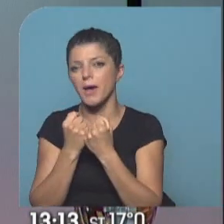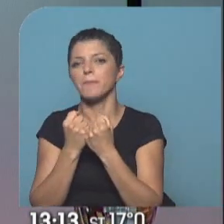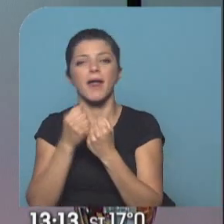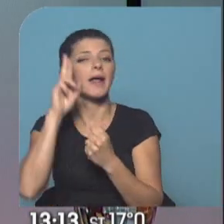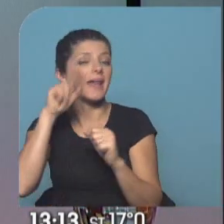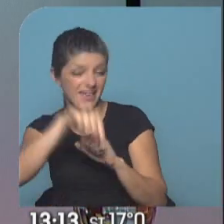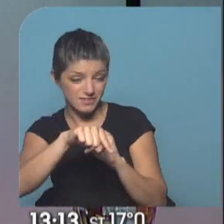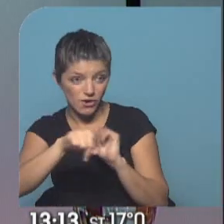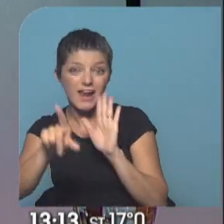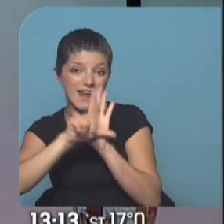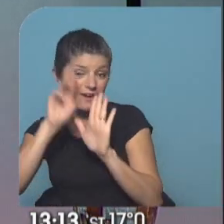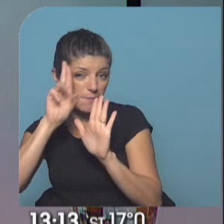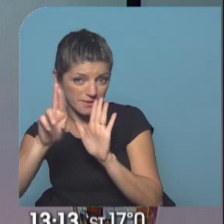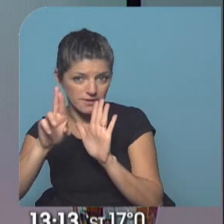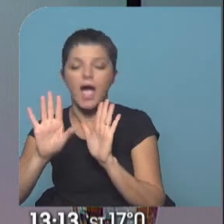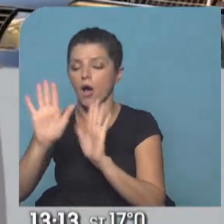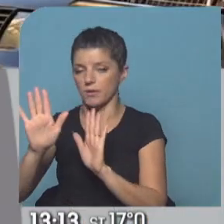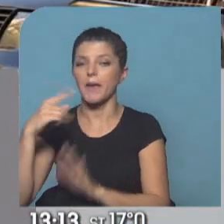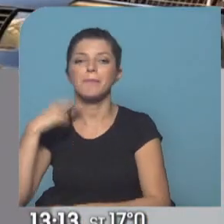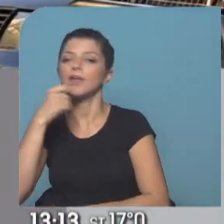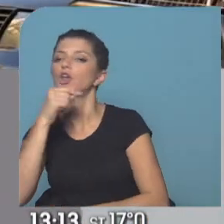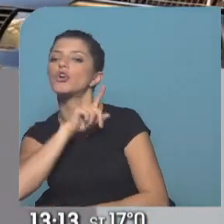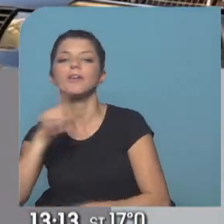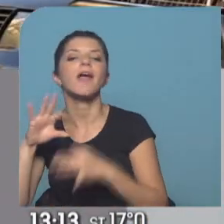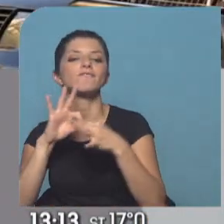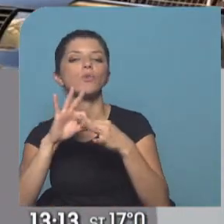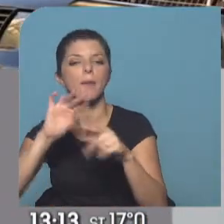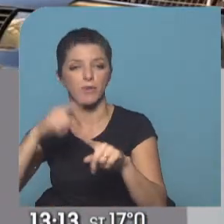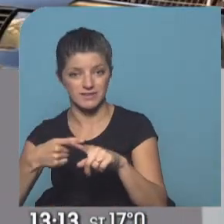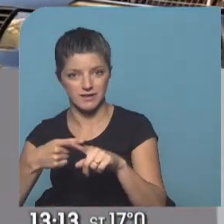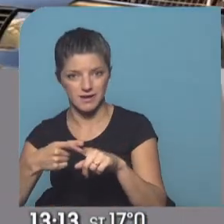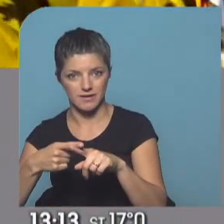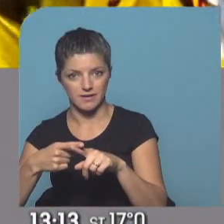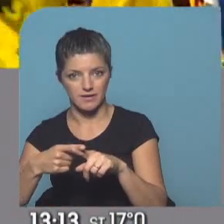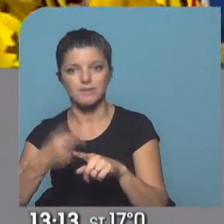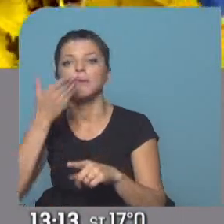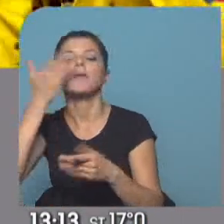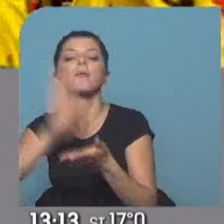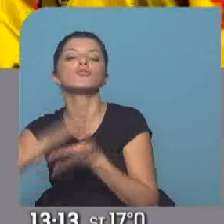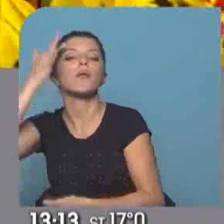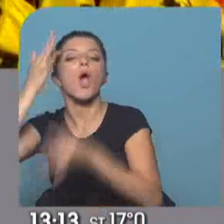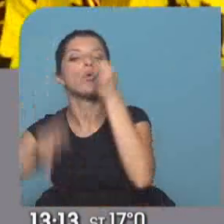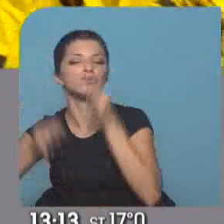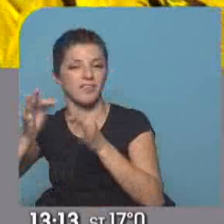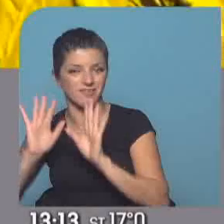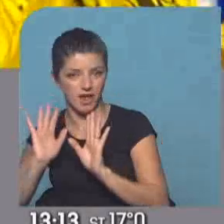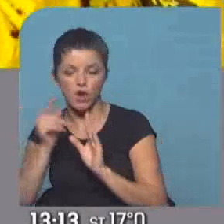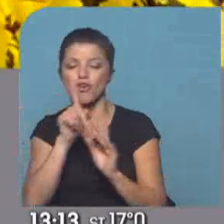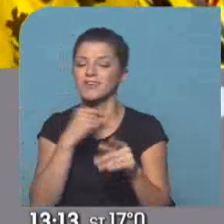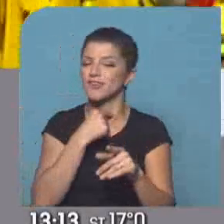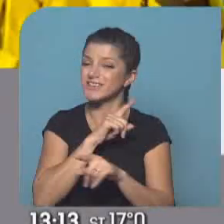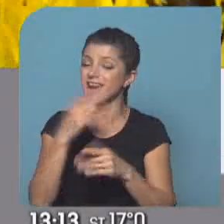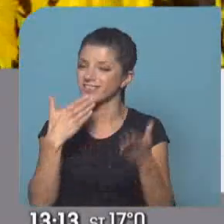español no le interesa llevarlo al campo político. Entonces siempre lo lleva al campo legal. Muchas cosas que se dicen que